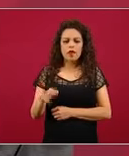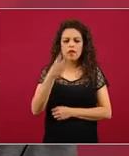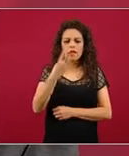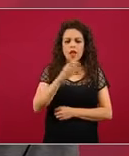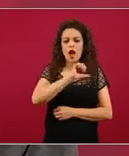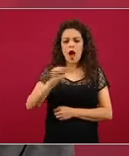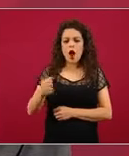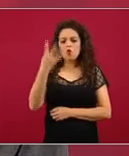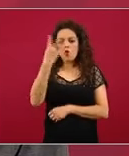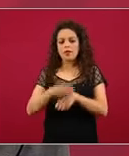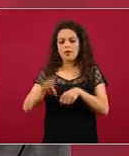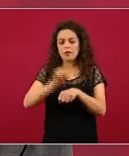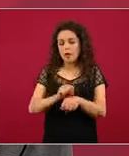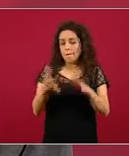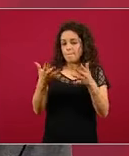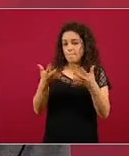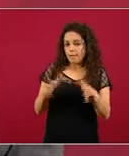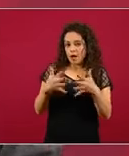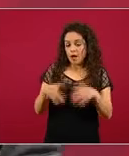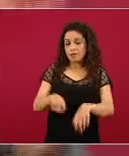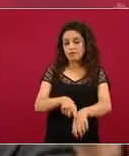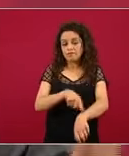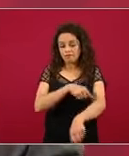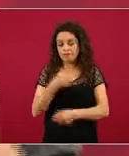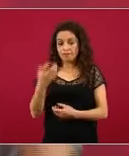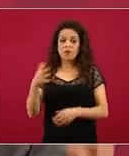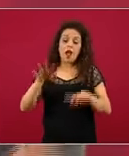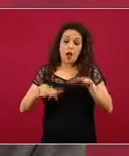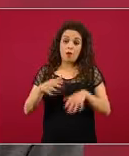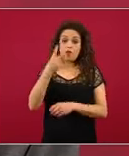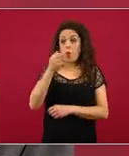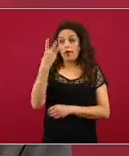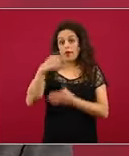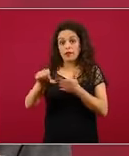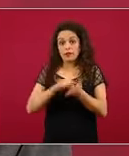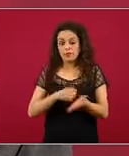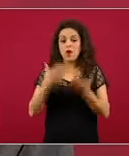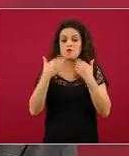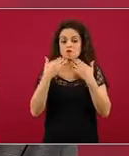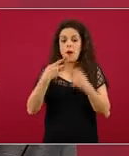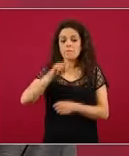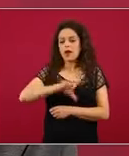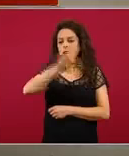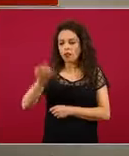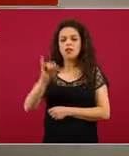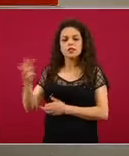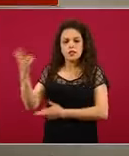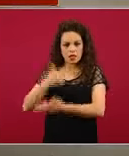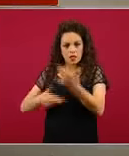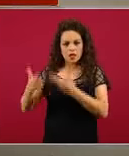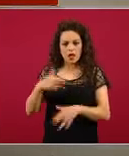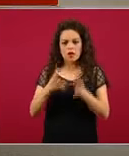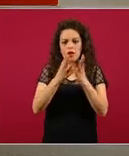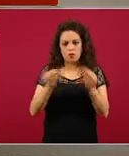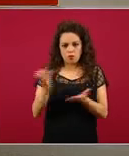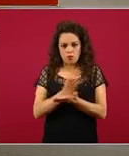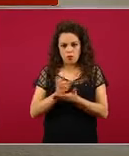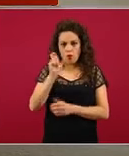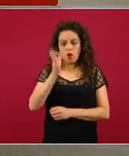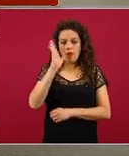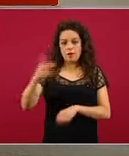3 a 4 semanas, es el tiempo medio en el que duran, a veces se pueden prolongar 2 o 3 meses, pero se restablecen por completo una vez que ha pasado el